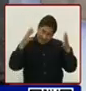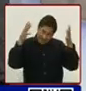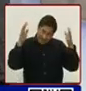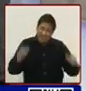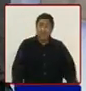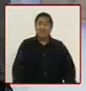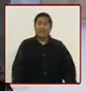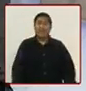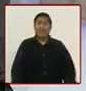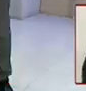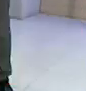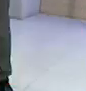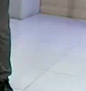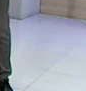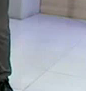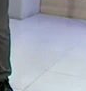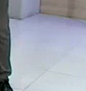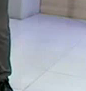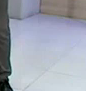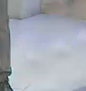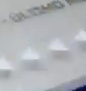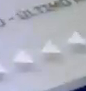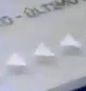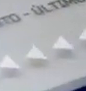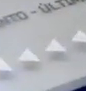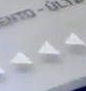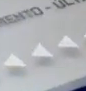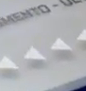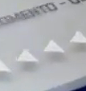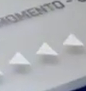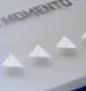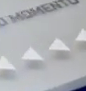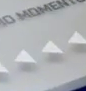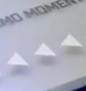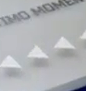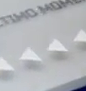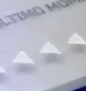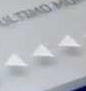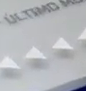Denise. Bueno, nosotros seguimos, Tomás. ¿Qué te compraste?